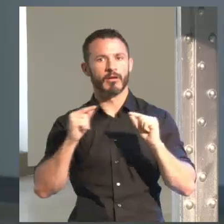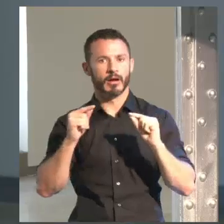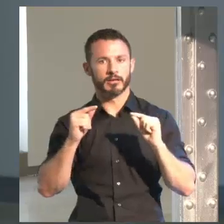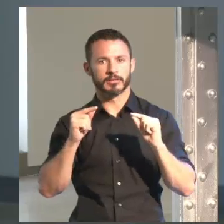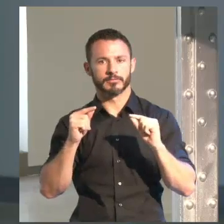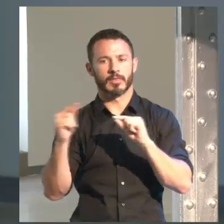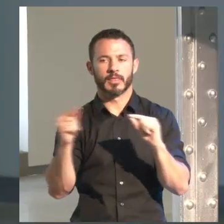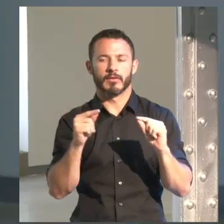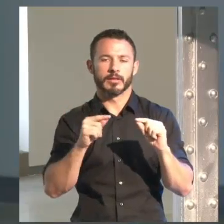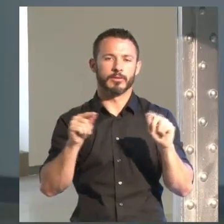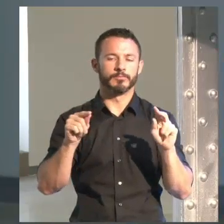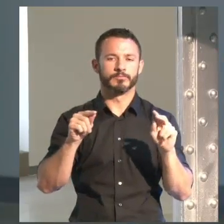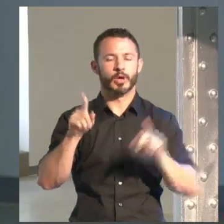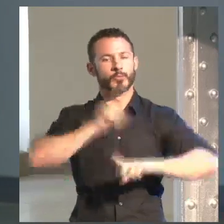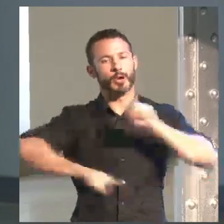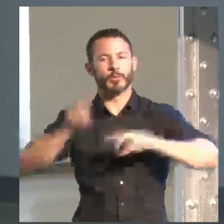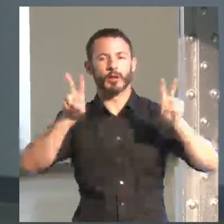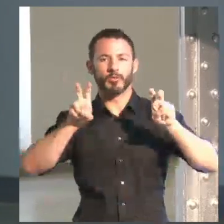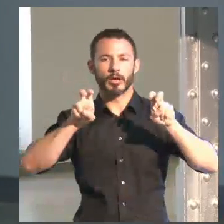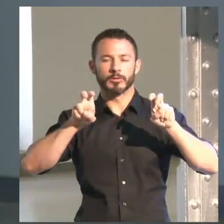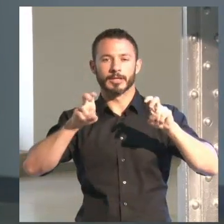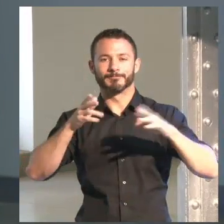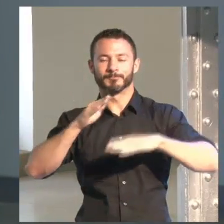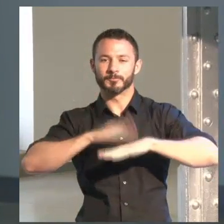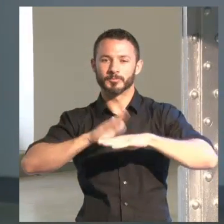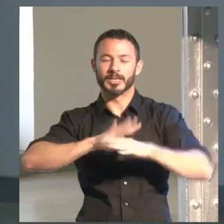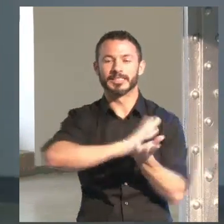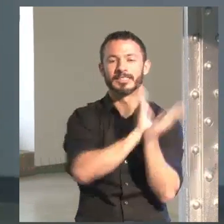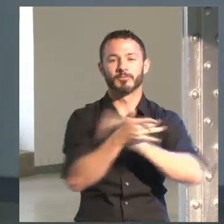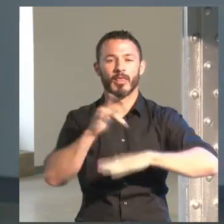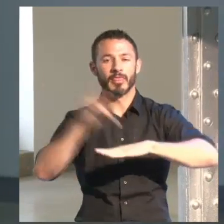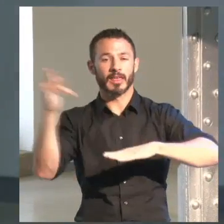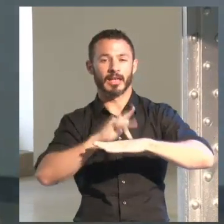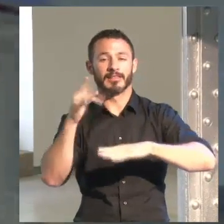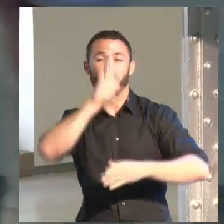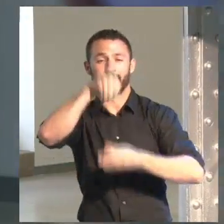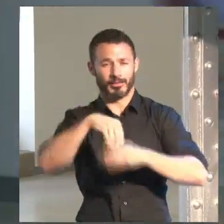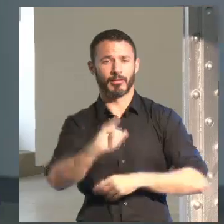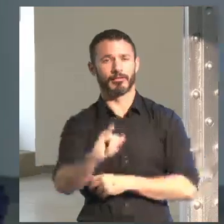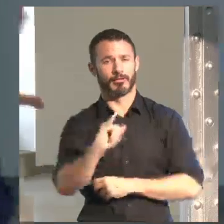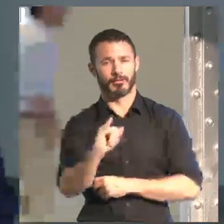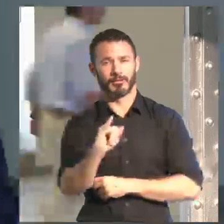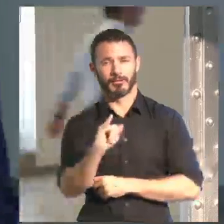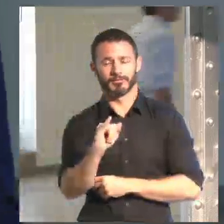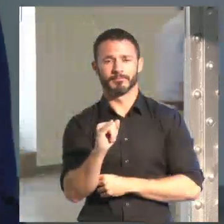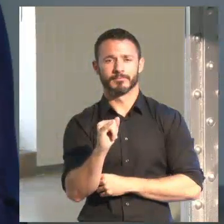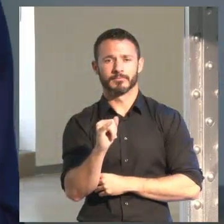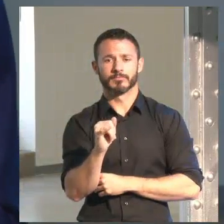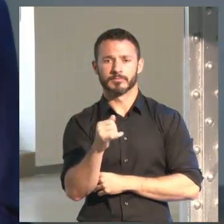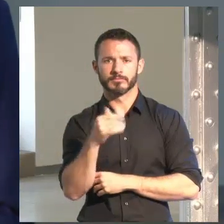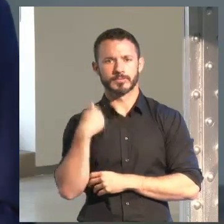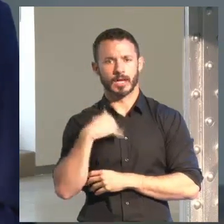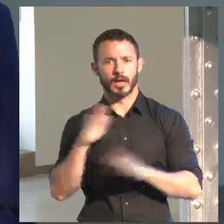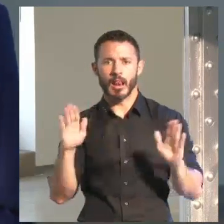de los nuevos problemas que la transformación digital estaban implicando. Le hemos dedicado un